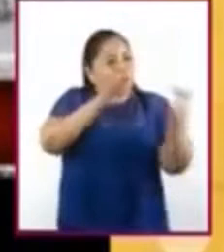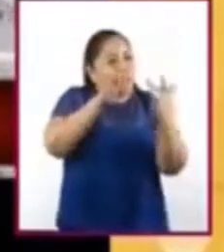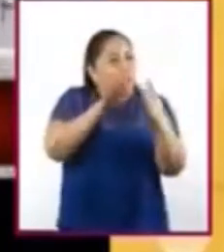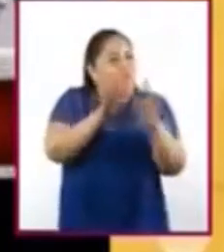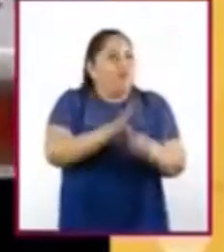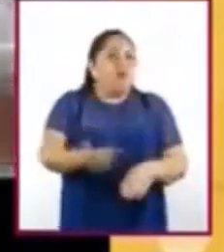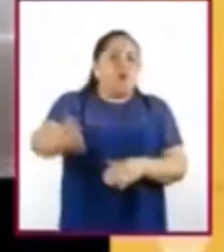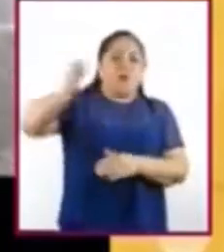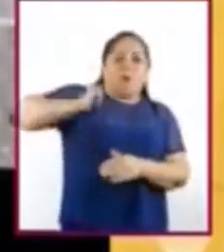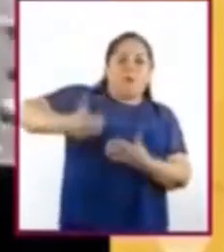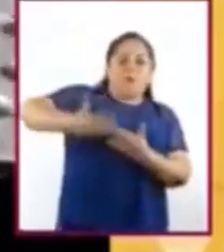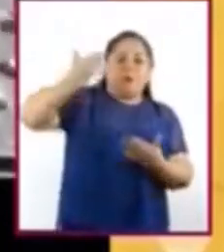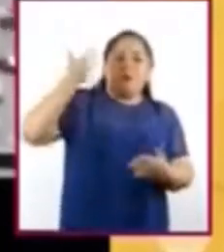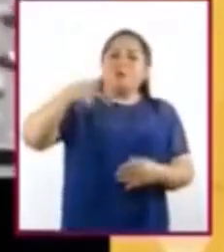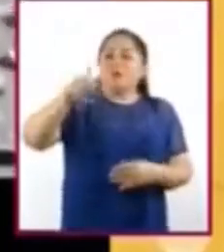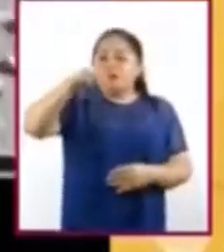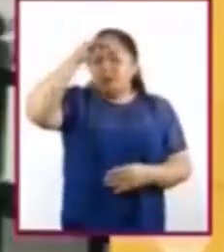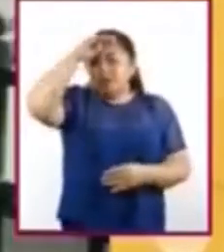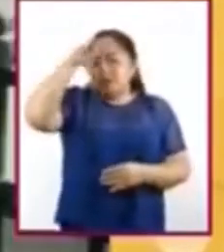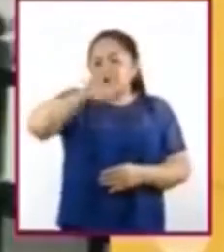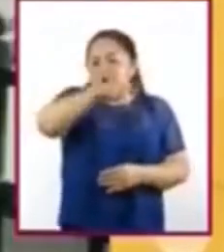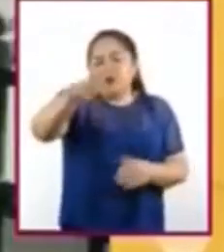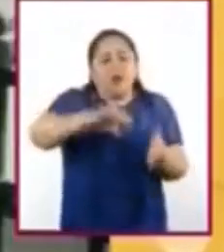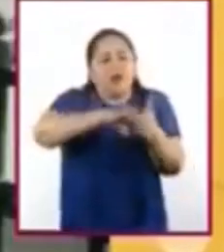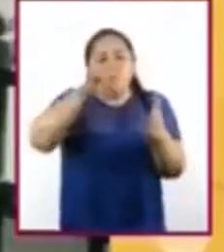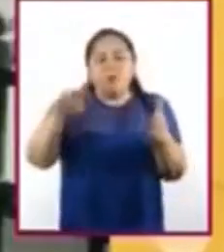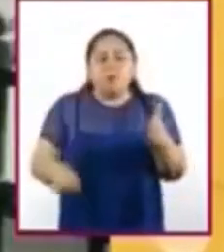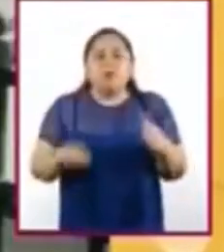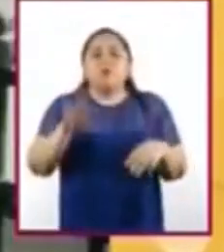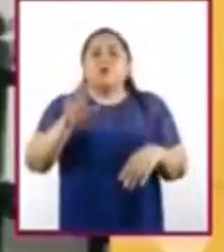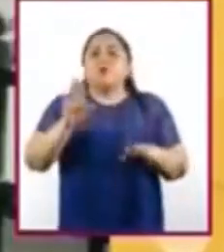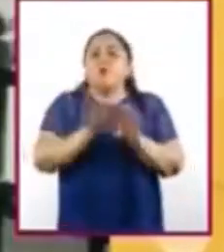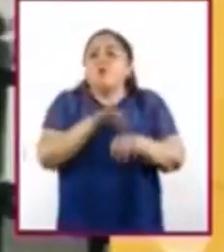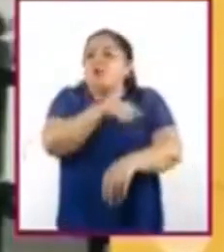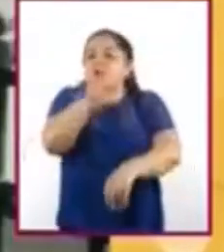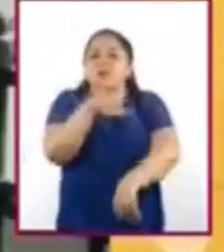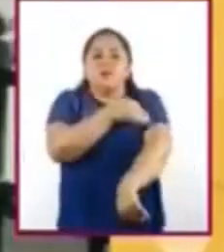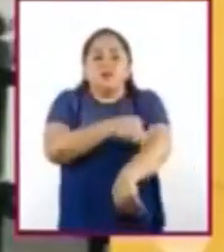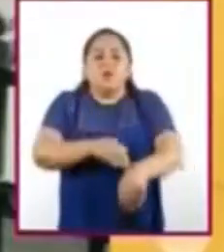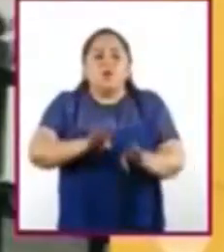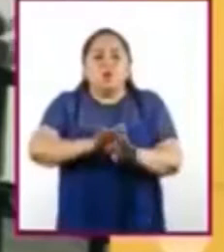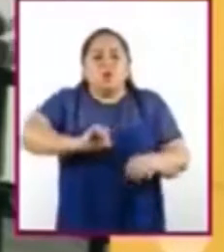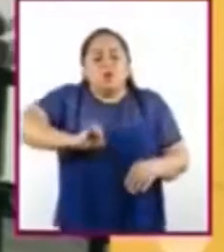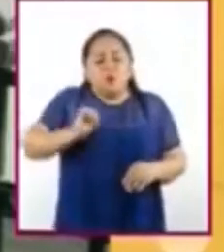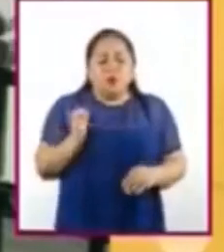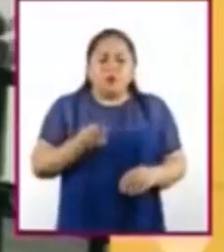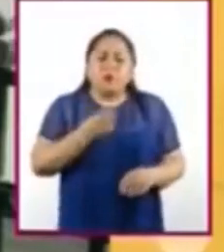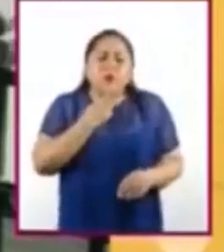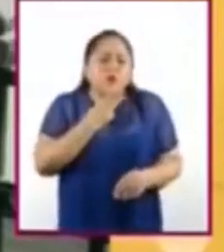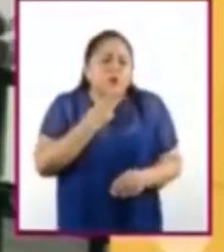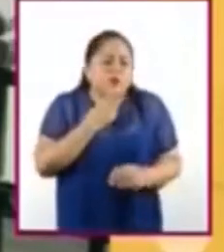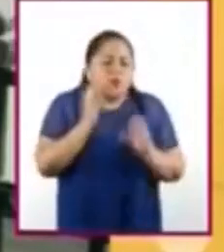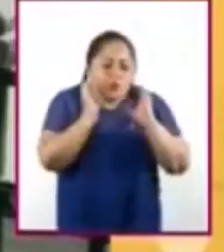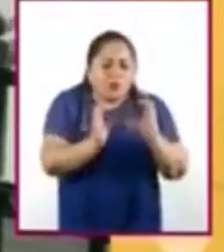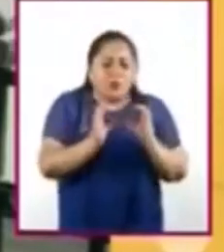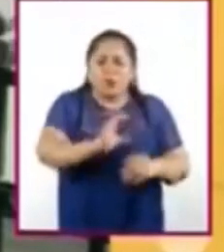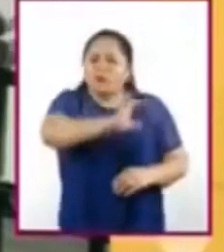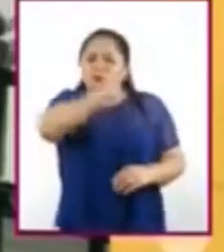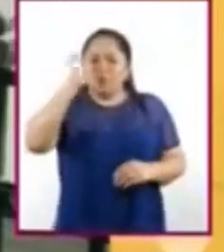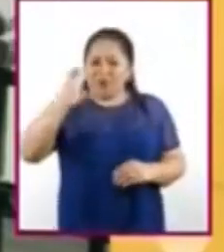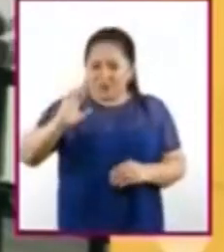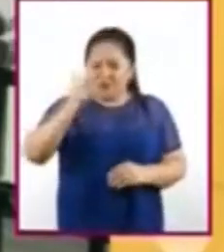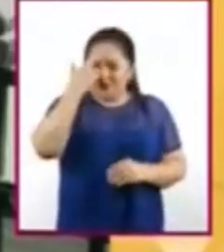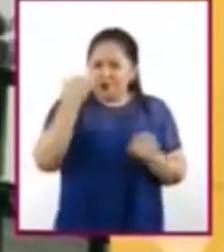pasado. Piensen ustedes, por ejemplo, por qué todas las familias guardan con tanta devoción y cuidado las